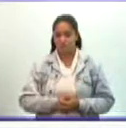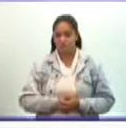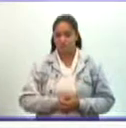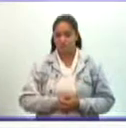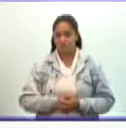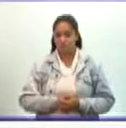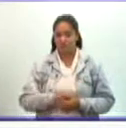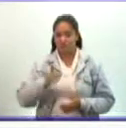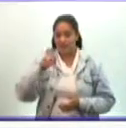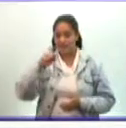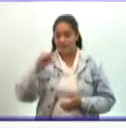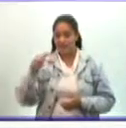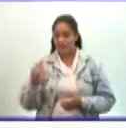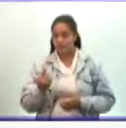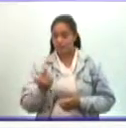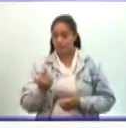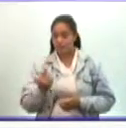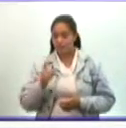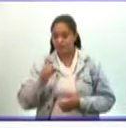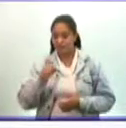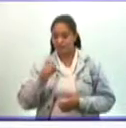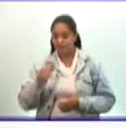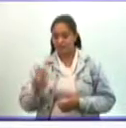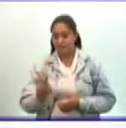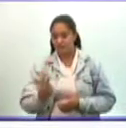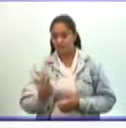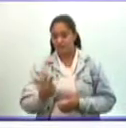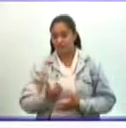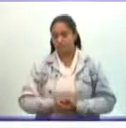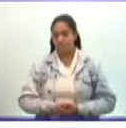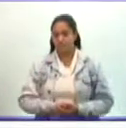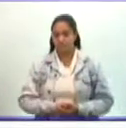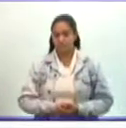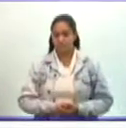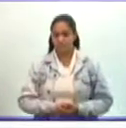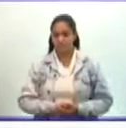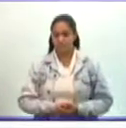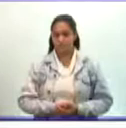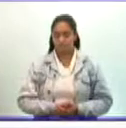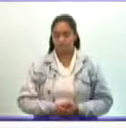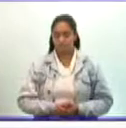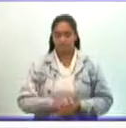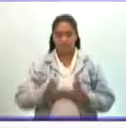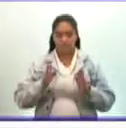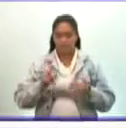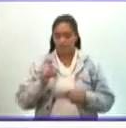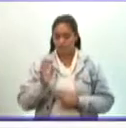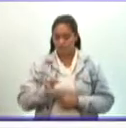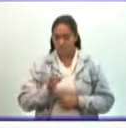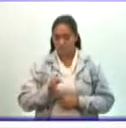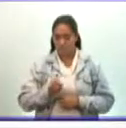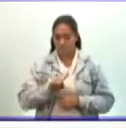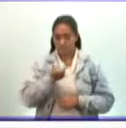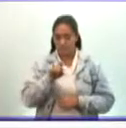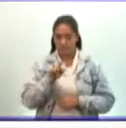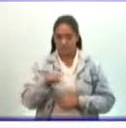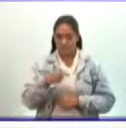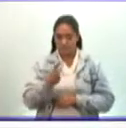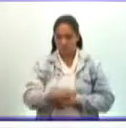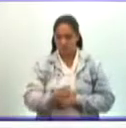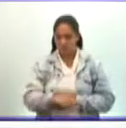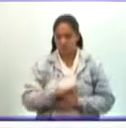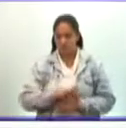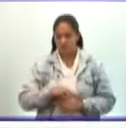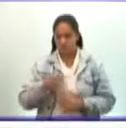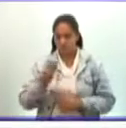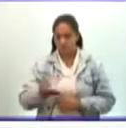del segmento X sub 2. Mantenemos la orden del ejercicio. Y